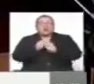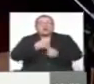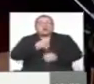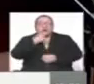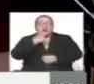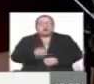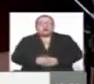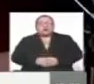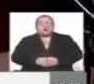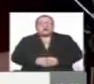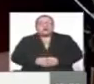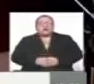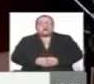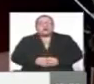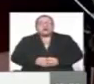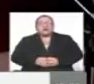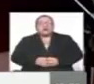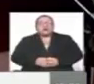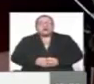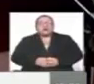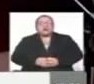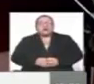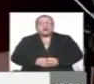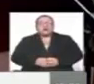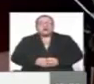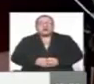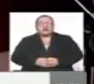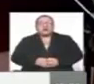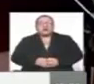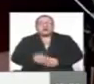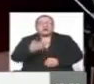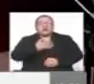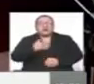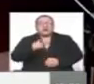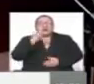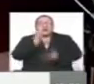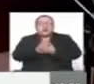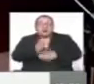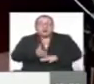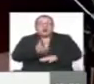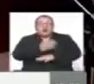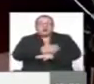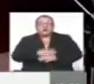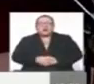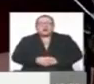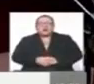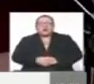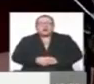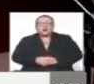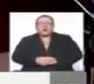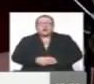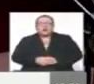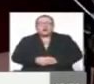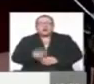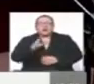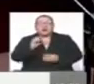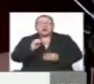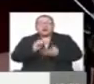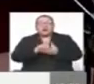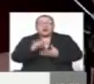abstención los que desaparecieron que votaron en rojo y que confunden la